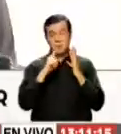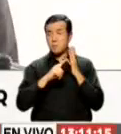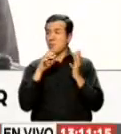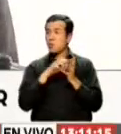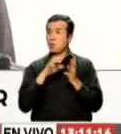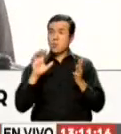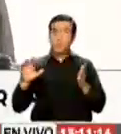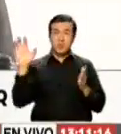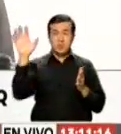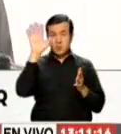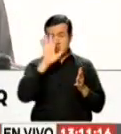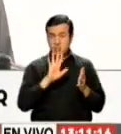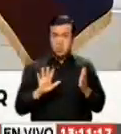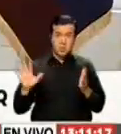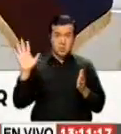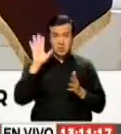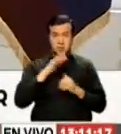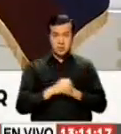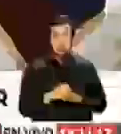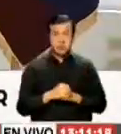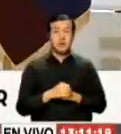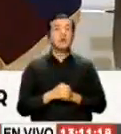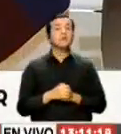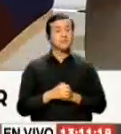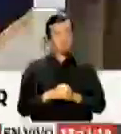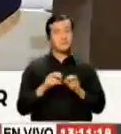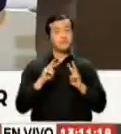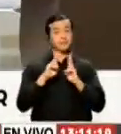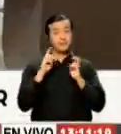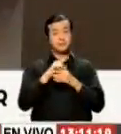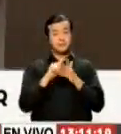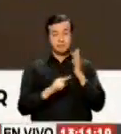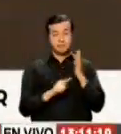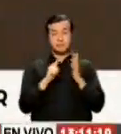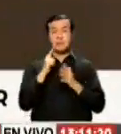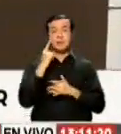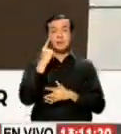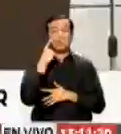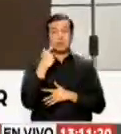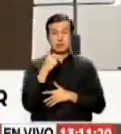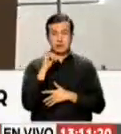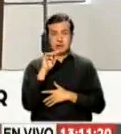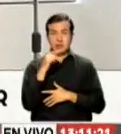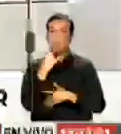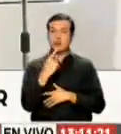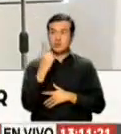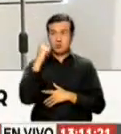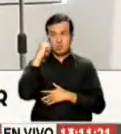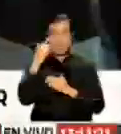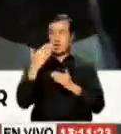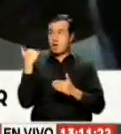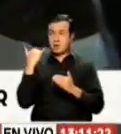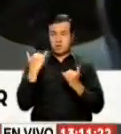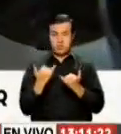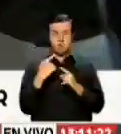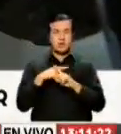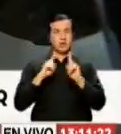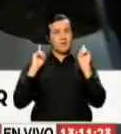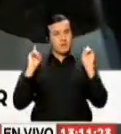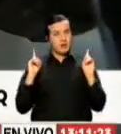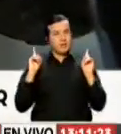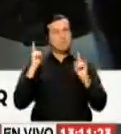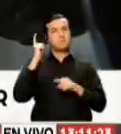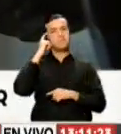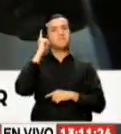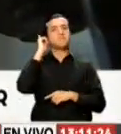provincias de niveles de impunidad. Y aún con estos temas pendientes, Benavides reconoce avances en relación al gobierno anterior, los mismos que son